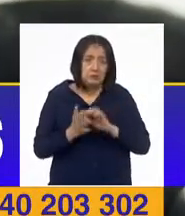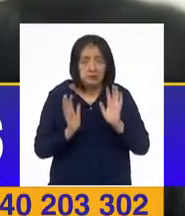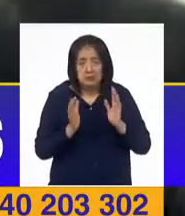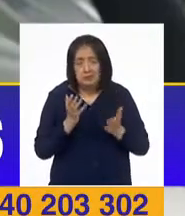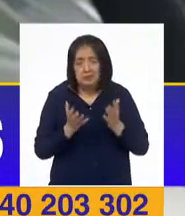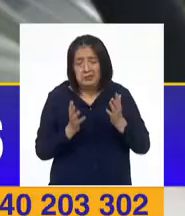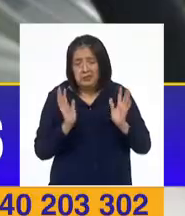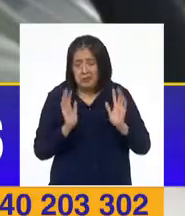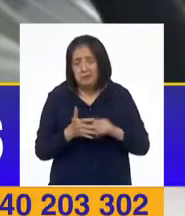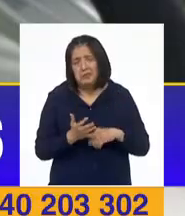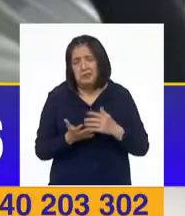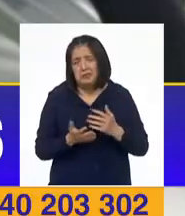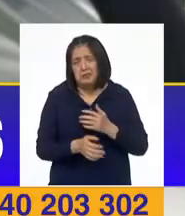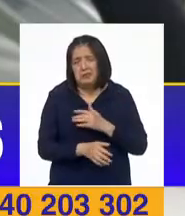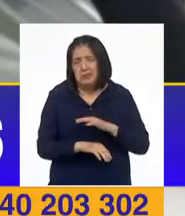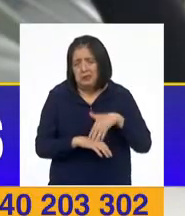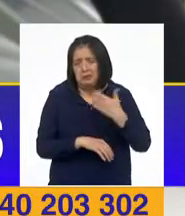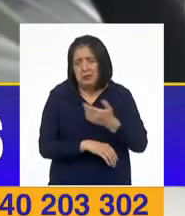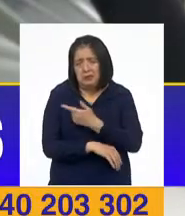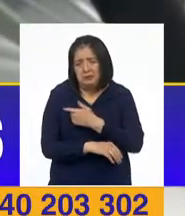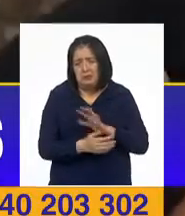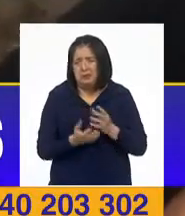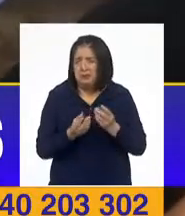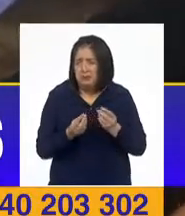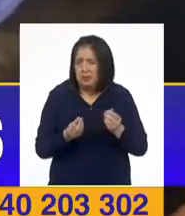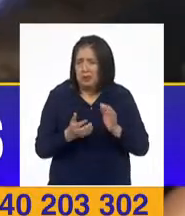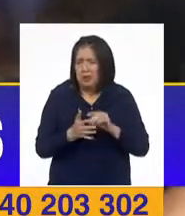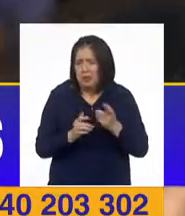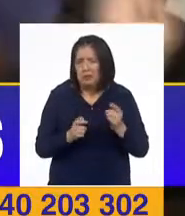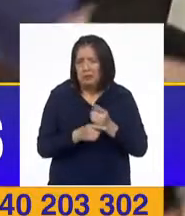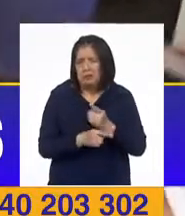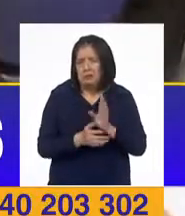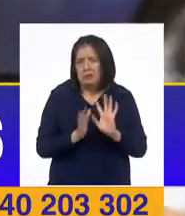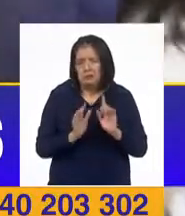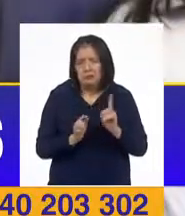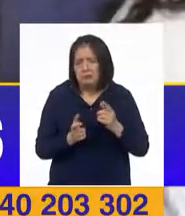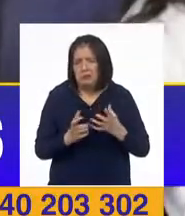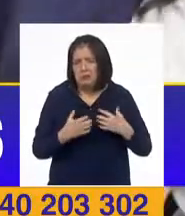que son efectos leves y pasajeros sin gran repercusión en la salud.